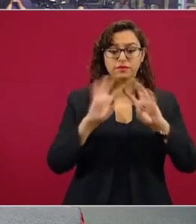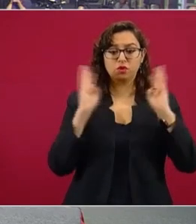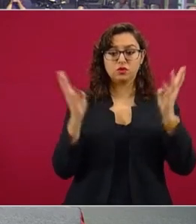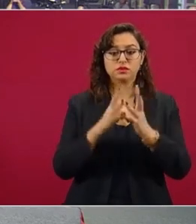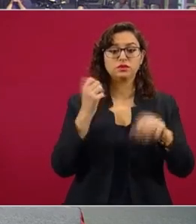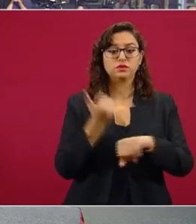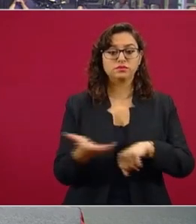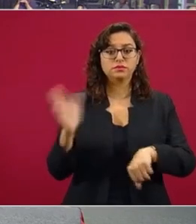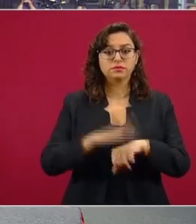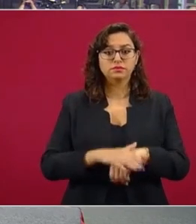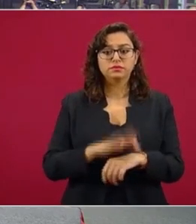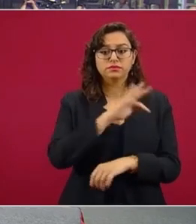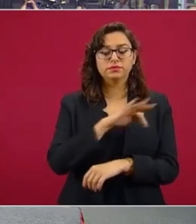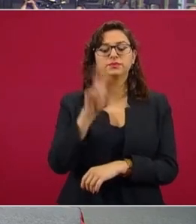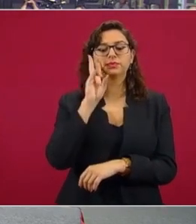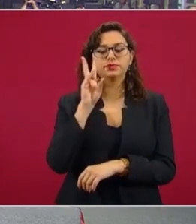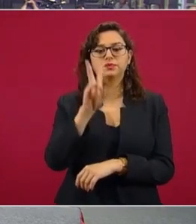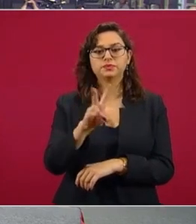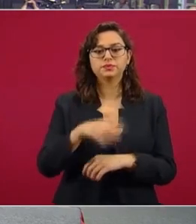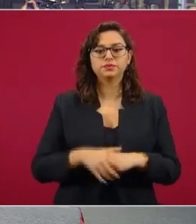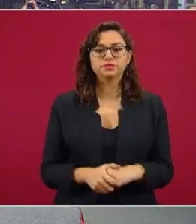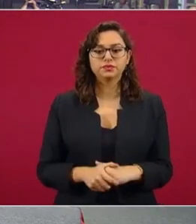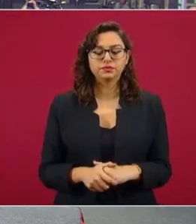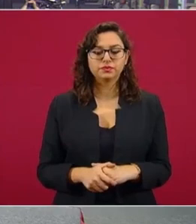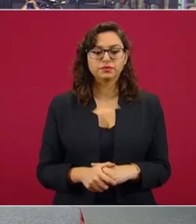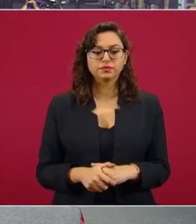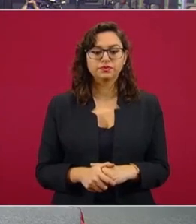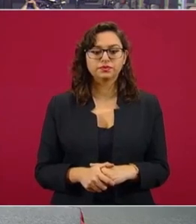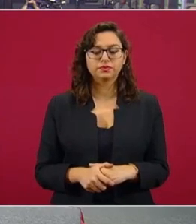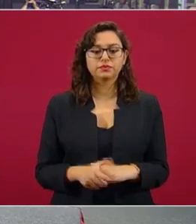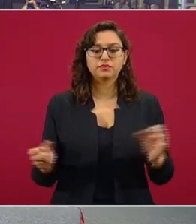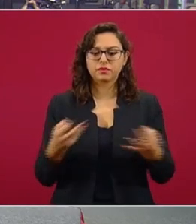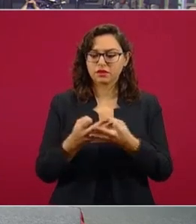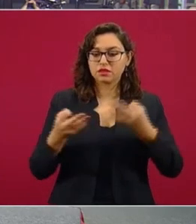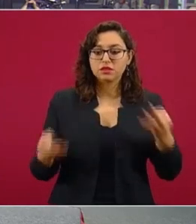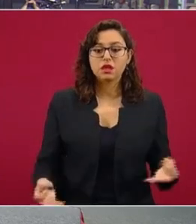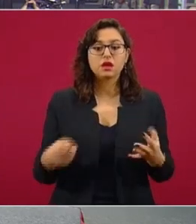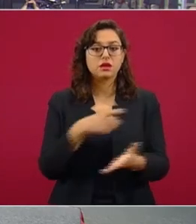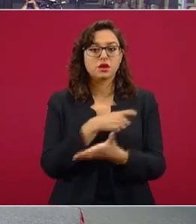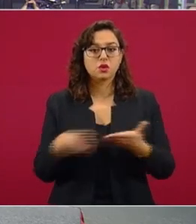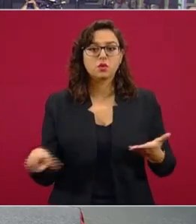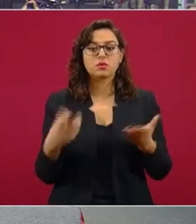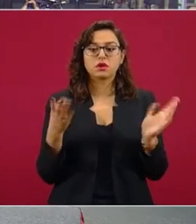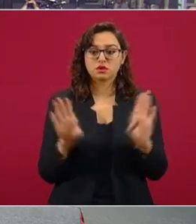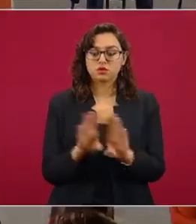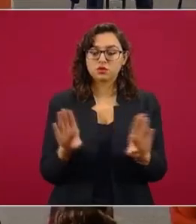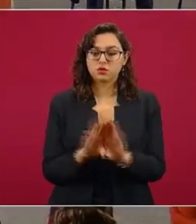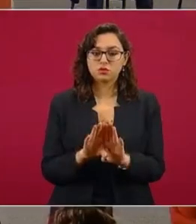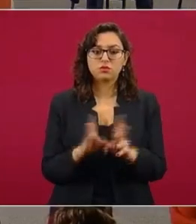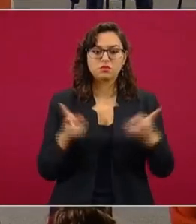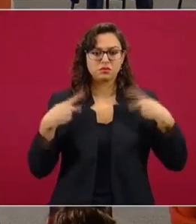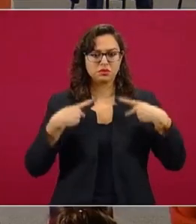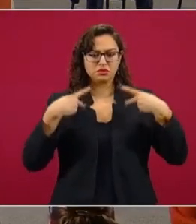lugar, esto es el tema de la adquisición de suelo. Y aquí lo que hicimos fue preguntarles a los